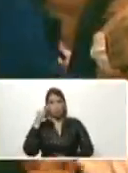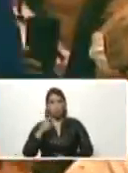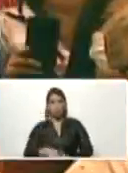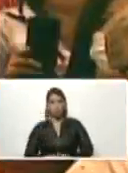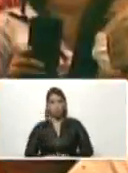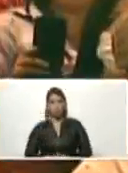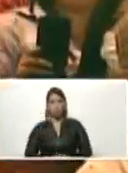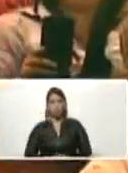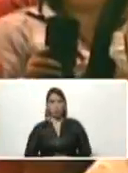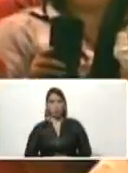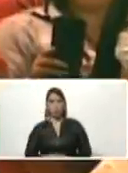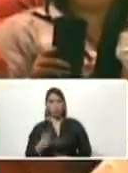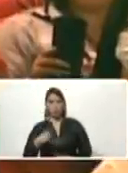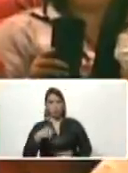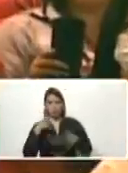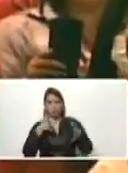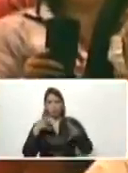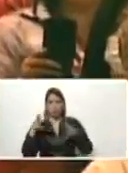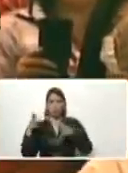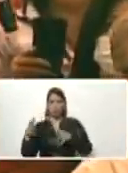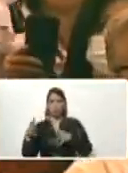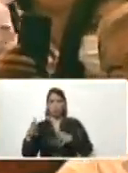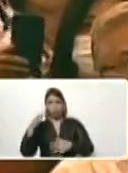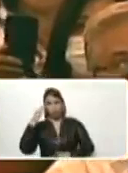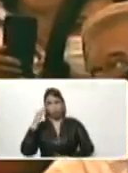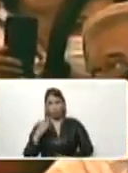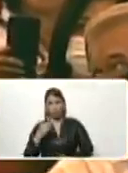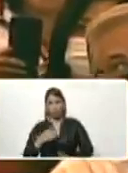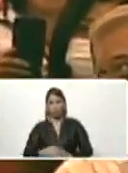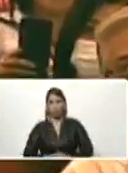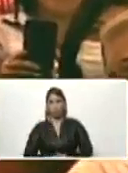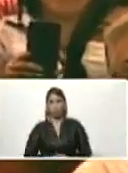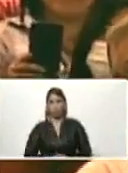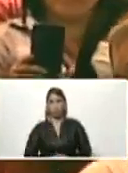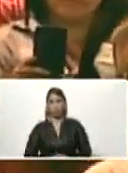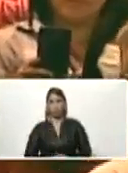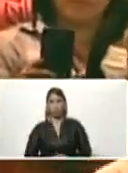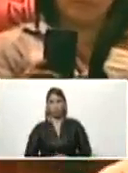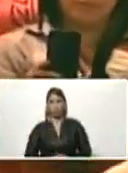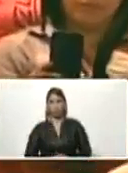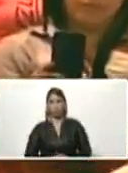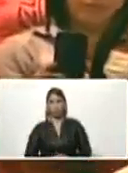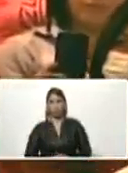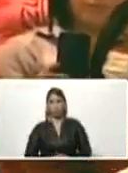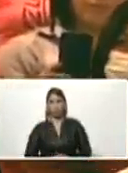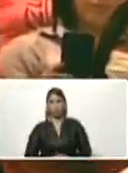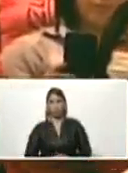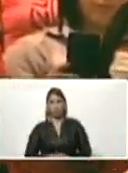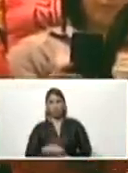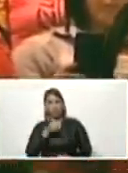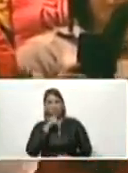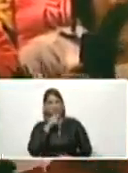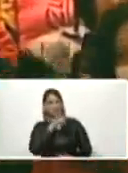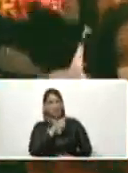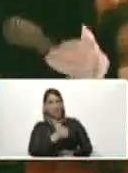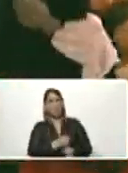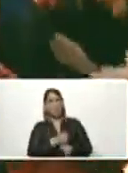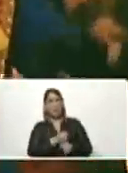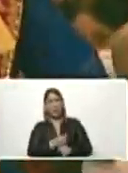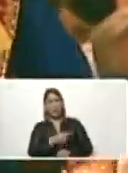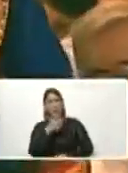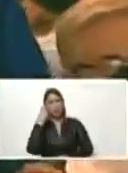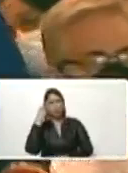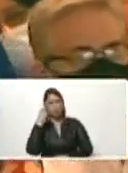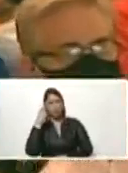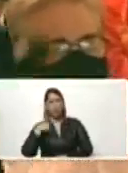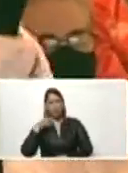como soldado, cuando Oliri, que vosotros llamáis Oliari, dijo, ¿quién es ese mal jinete que vaya adelante? Yo le decía, si supiera que tengo